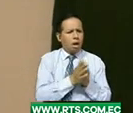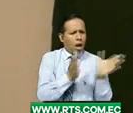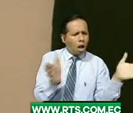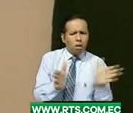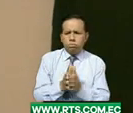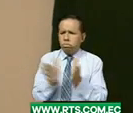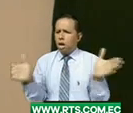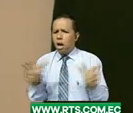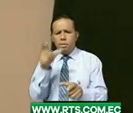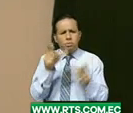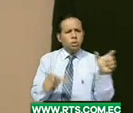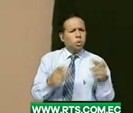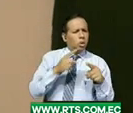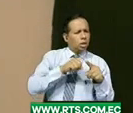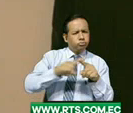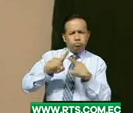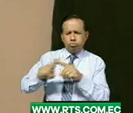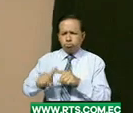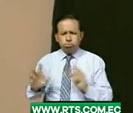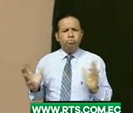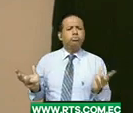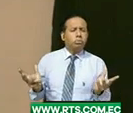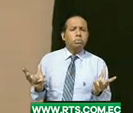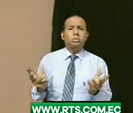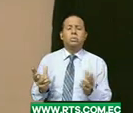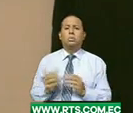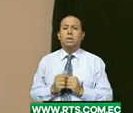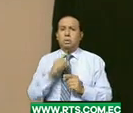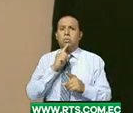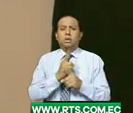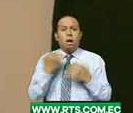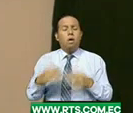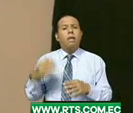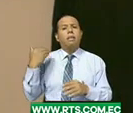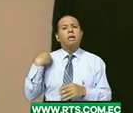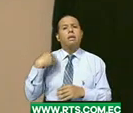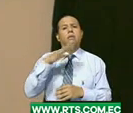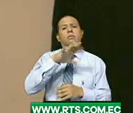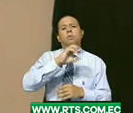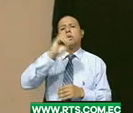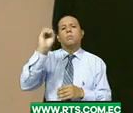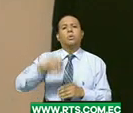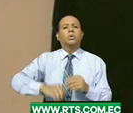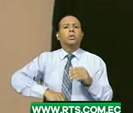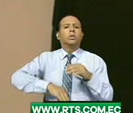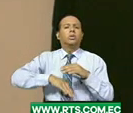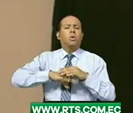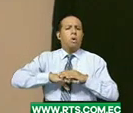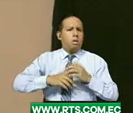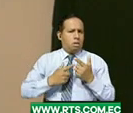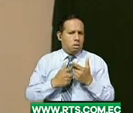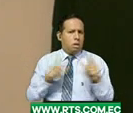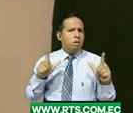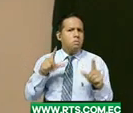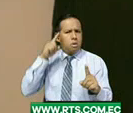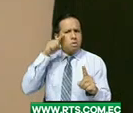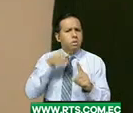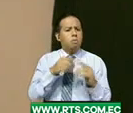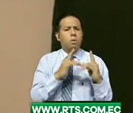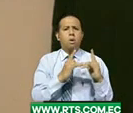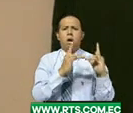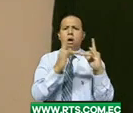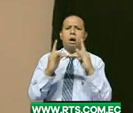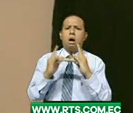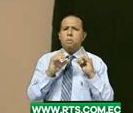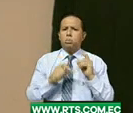disponibilidad, no solamente porque tenemos más del 50% disponible en caso de camas, sino también